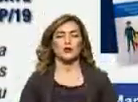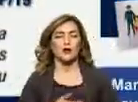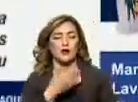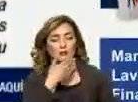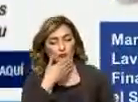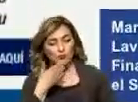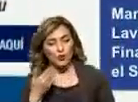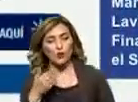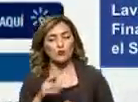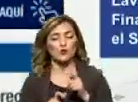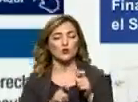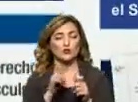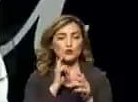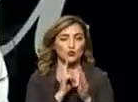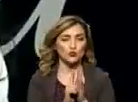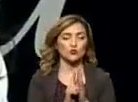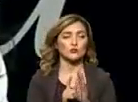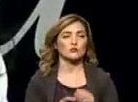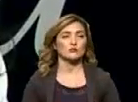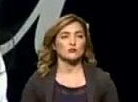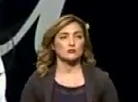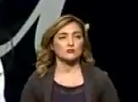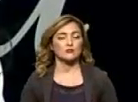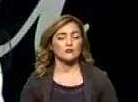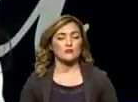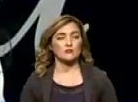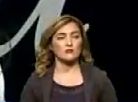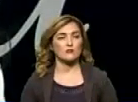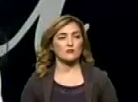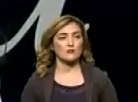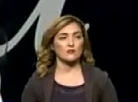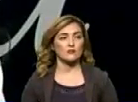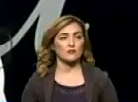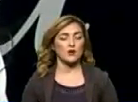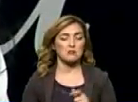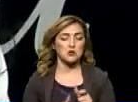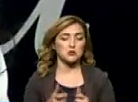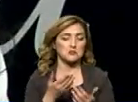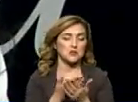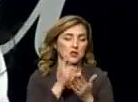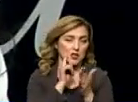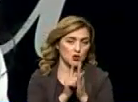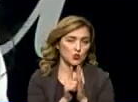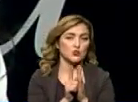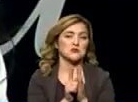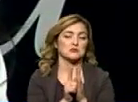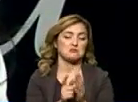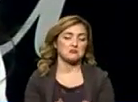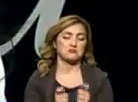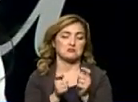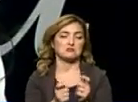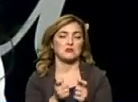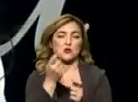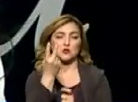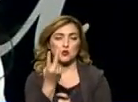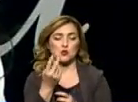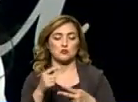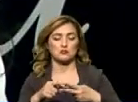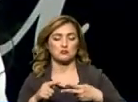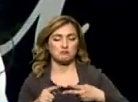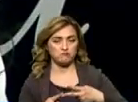a quienes son demandados. Permite a la persona que presente una demanda entregar dos